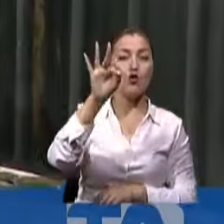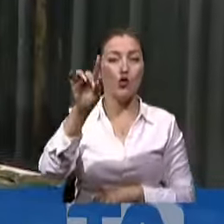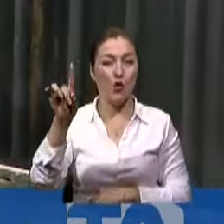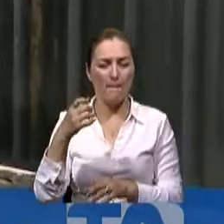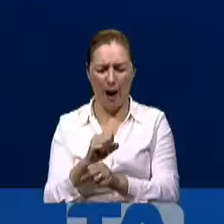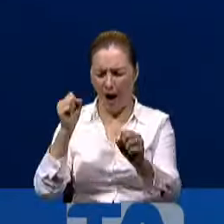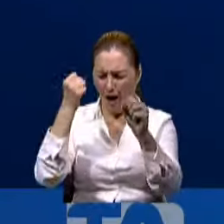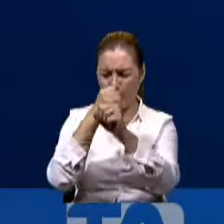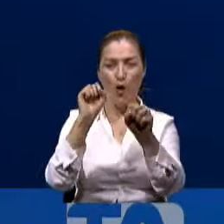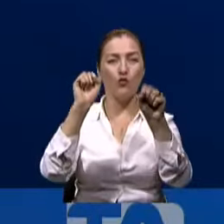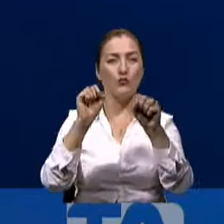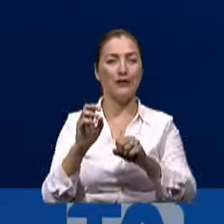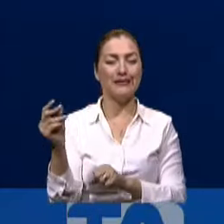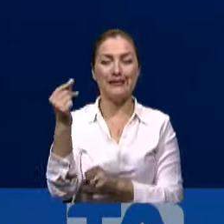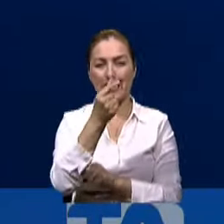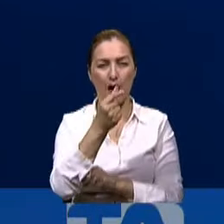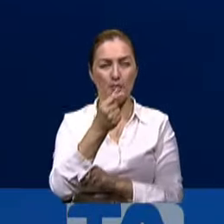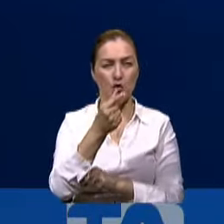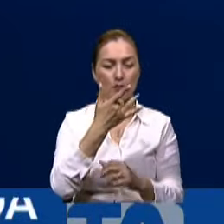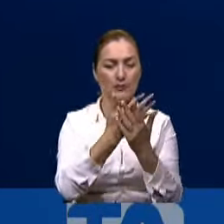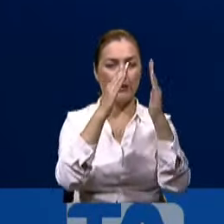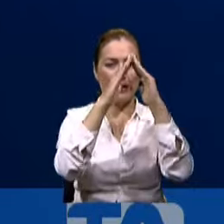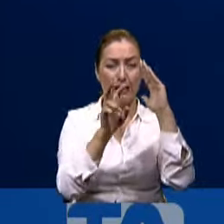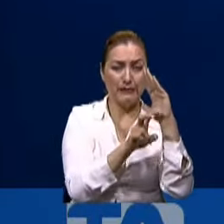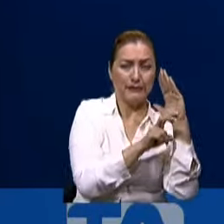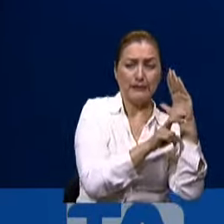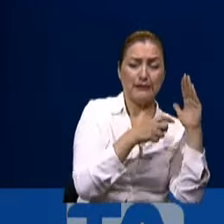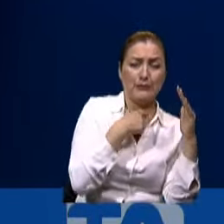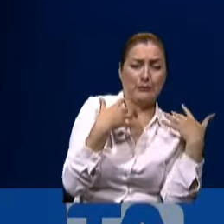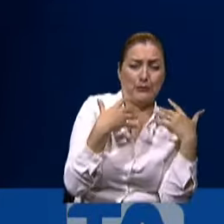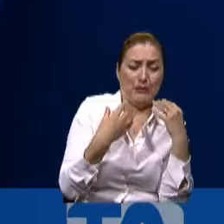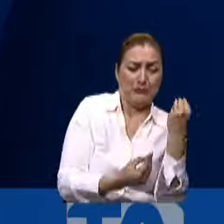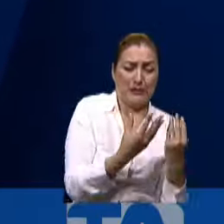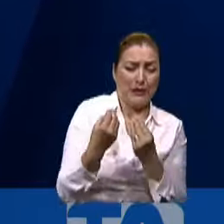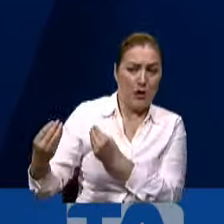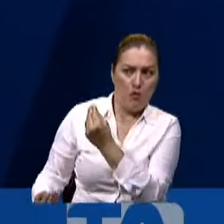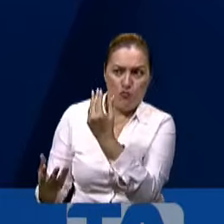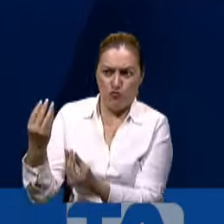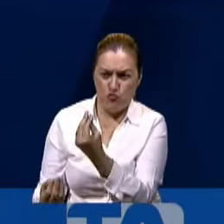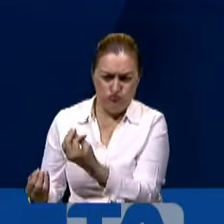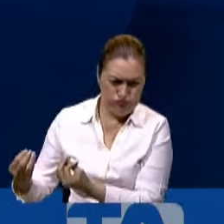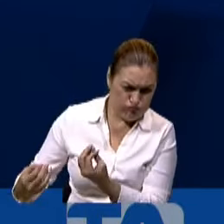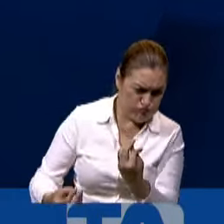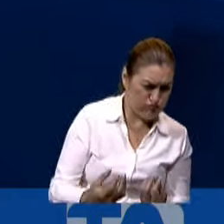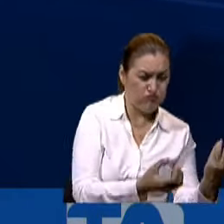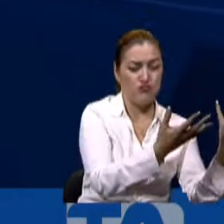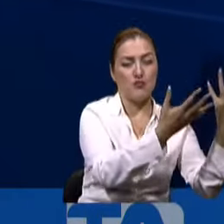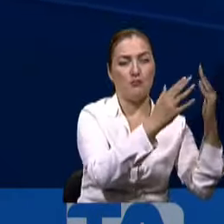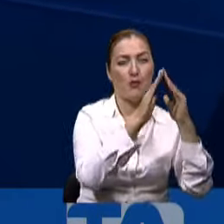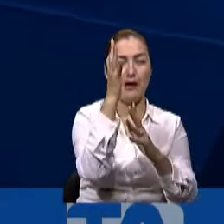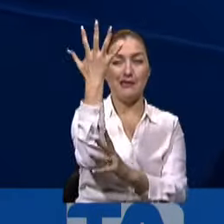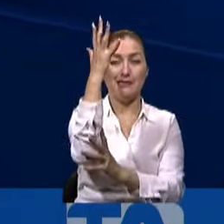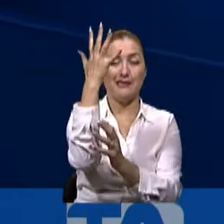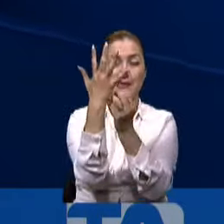los estruendos. Y de manera inmediata fue a su casa a refugiarse, pues temían que el incendio se expanda, ya que incluso los